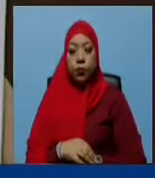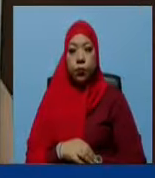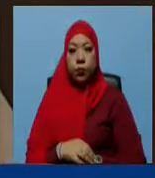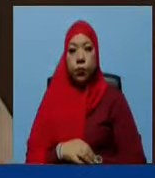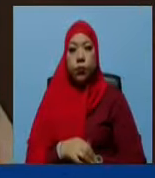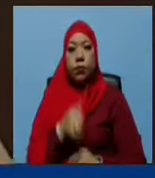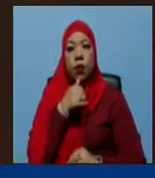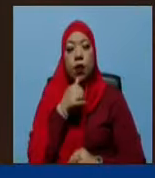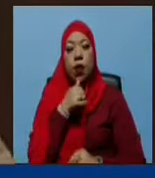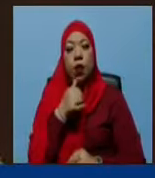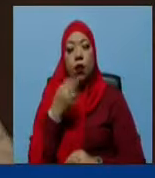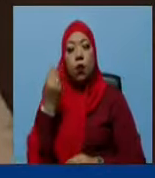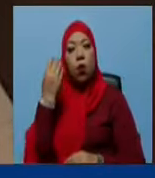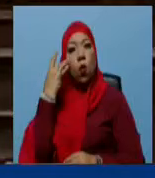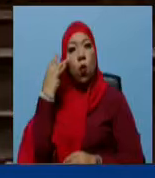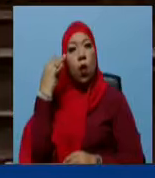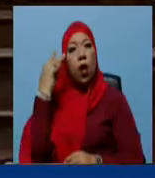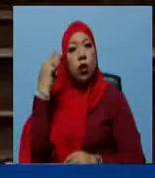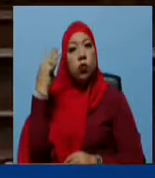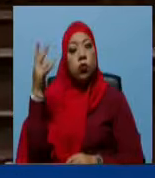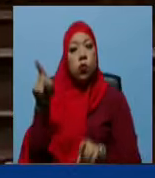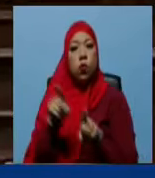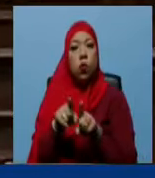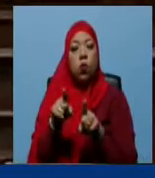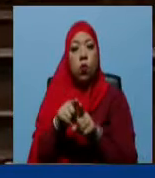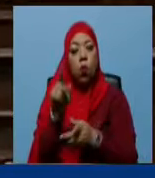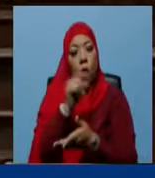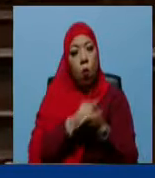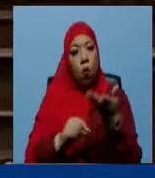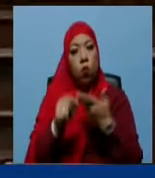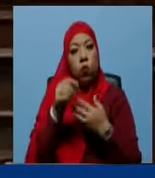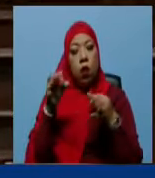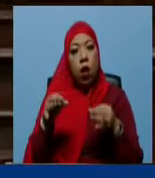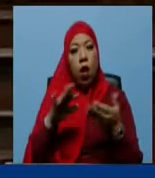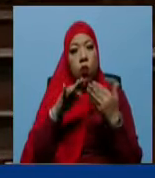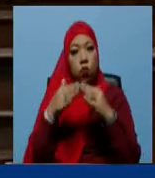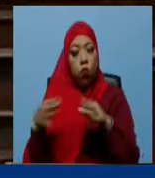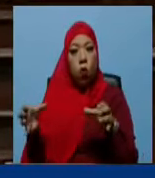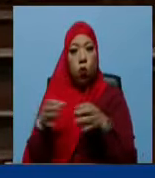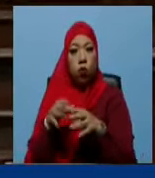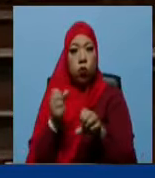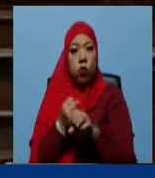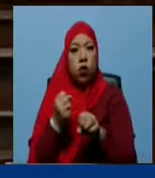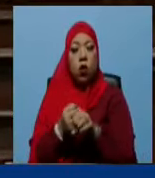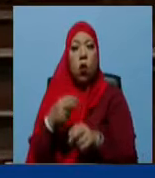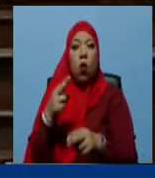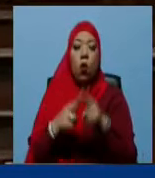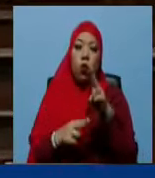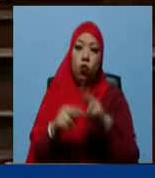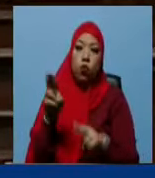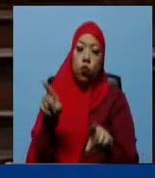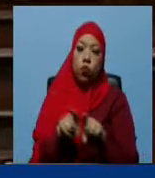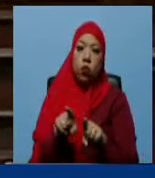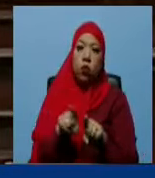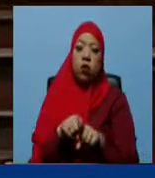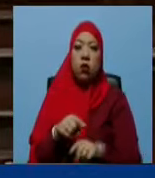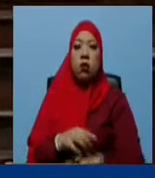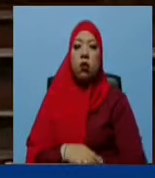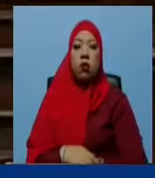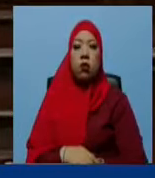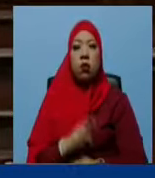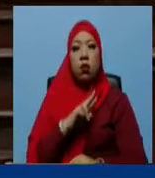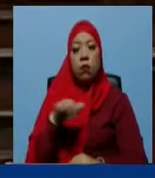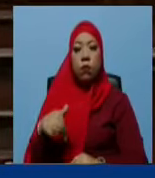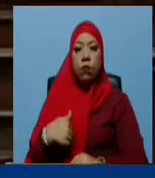De quien se atrevió a soñar, a dibujar sus sueños de manera colectiva y a construirlos. No se